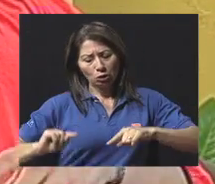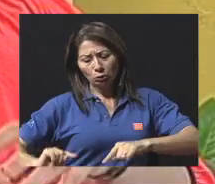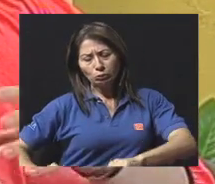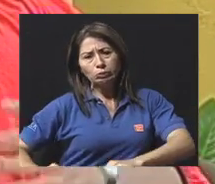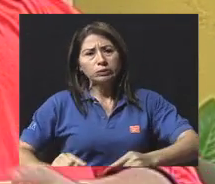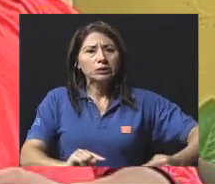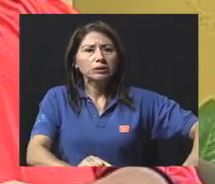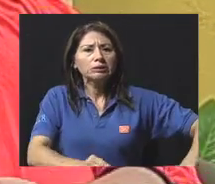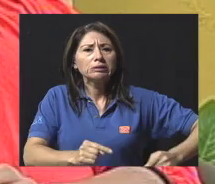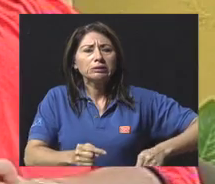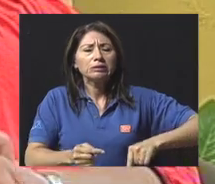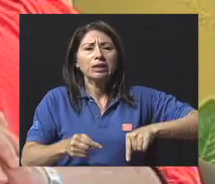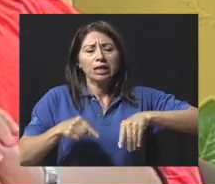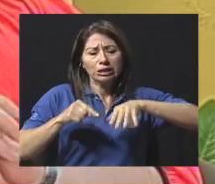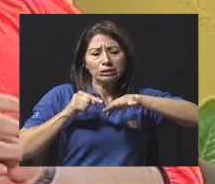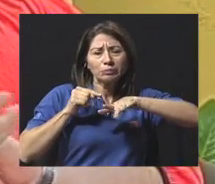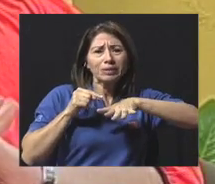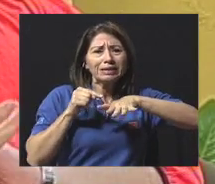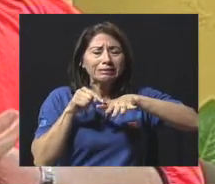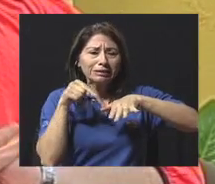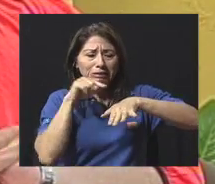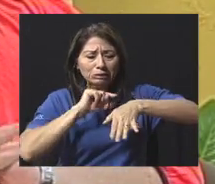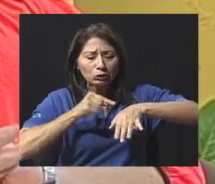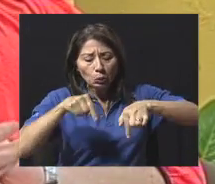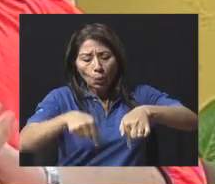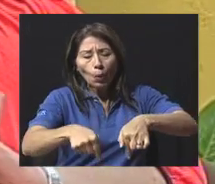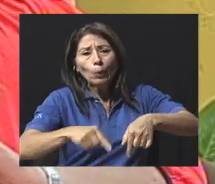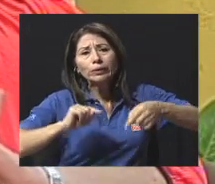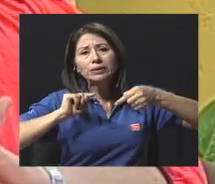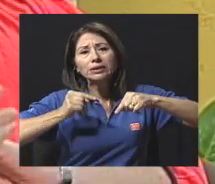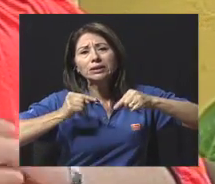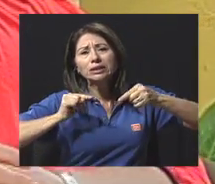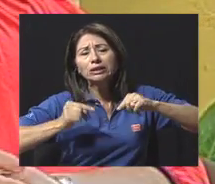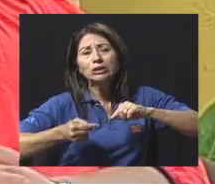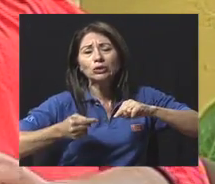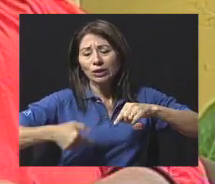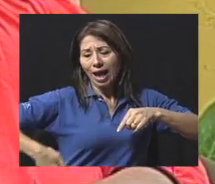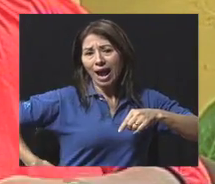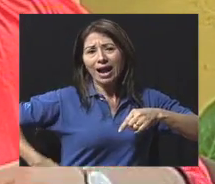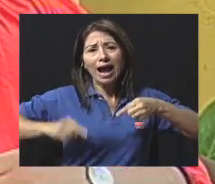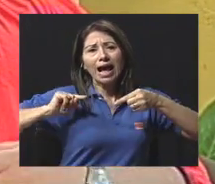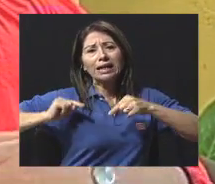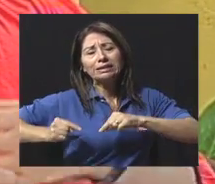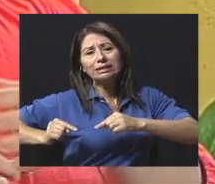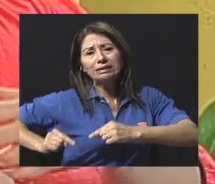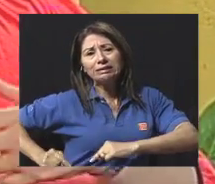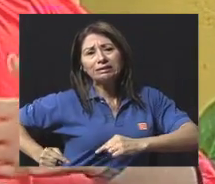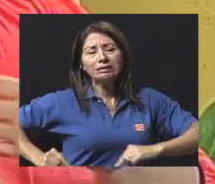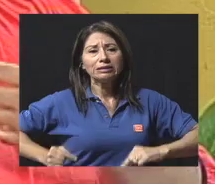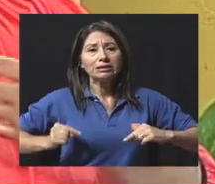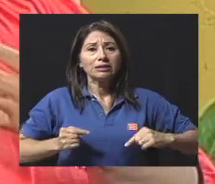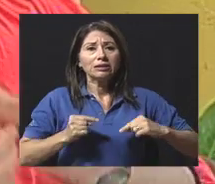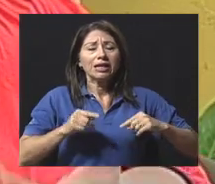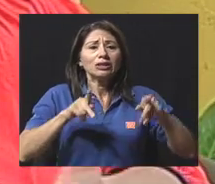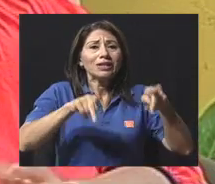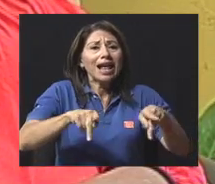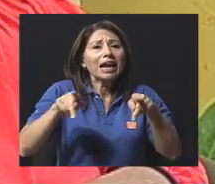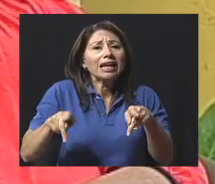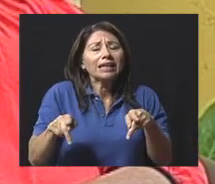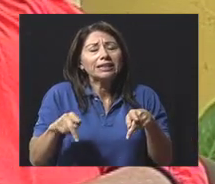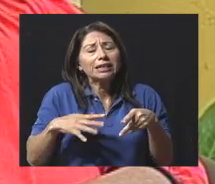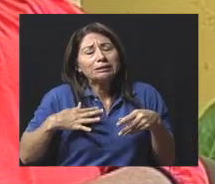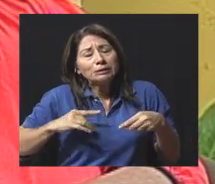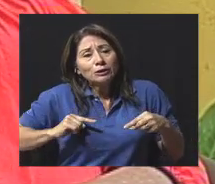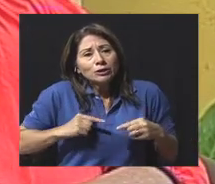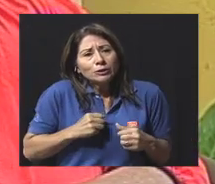rodillas de los tobillos de las caderas lo que hace a la gente doblarse